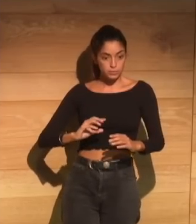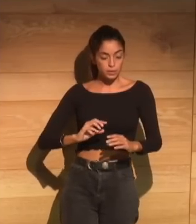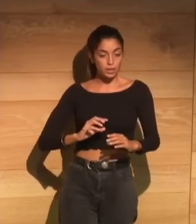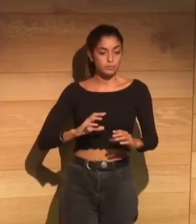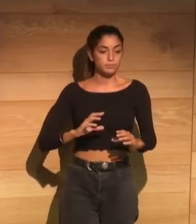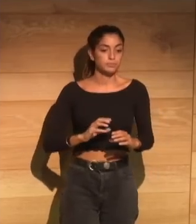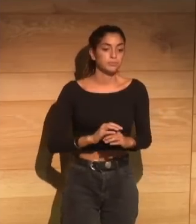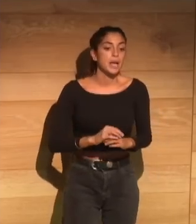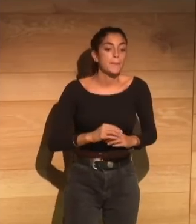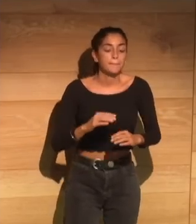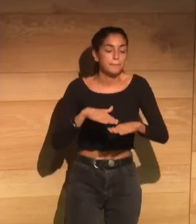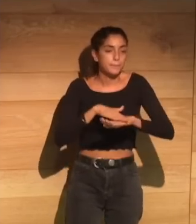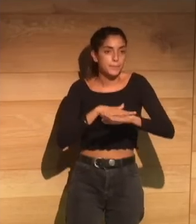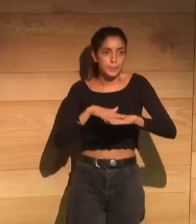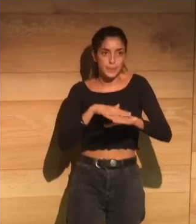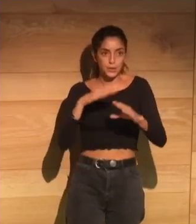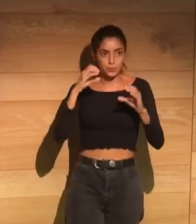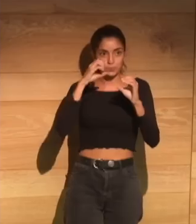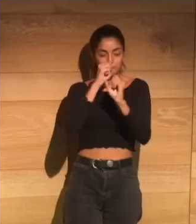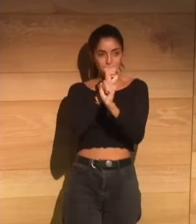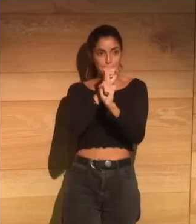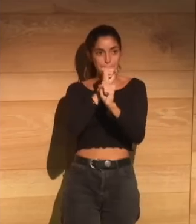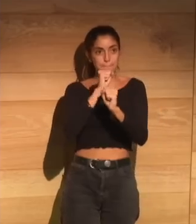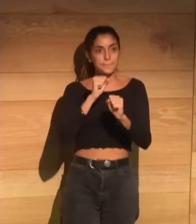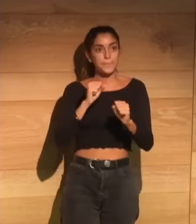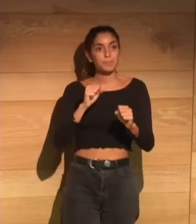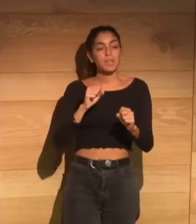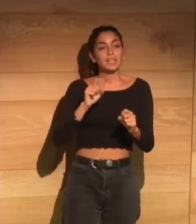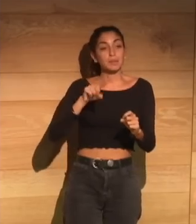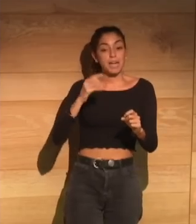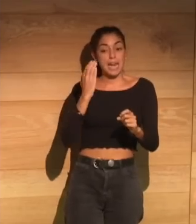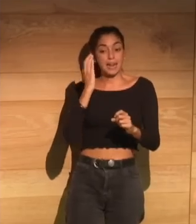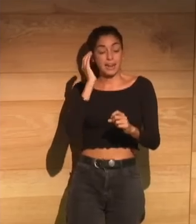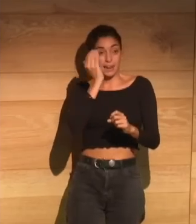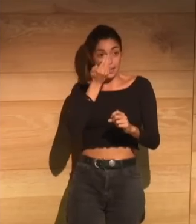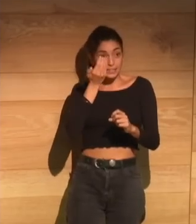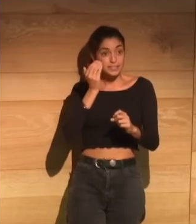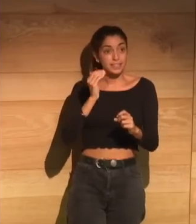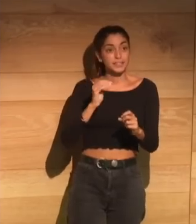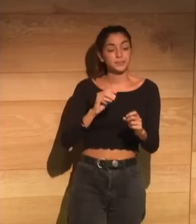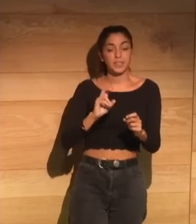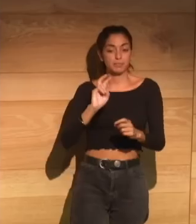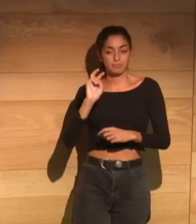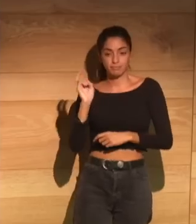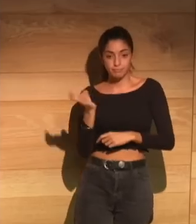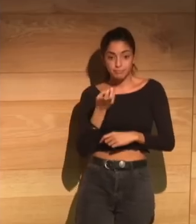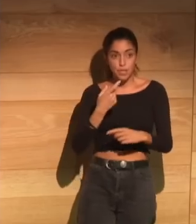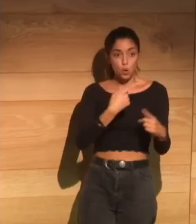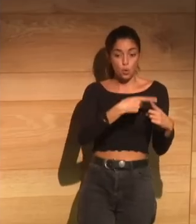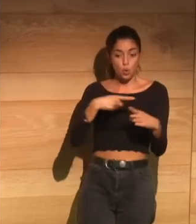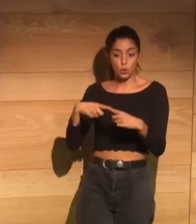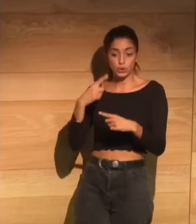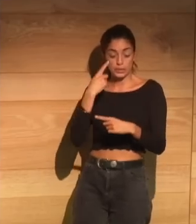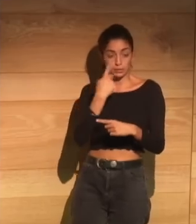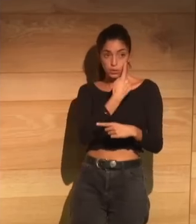lente. Llevamos una lente, llevamos un diafragma y tenemos una curva lenticular y todas esas cosas que son los principios